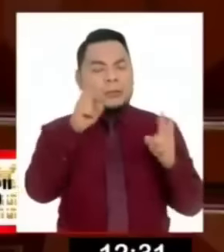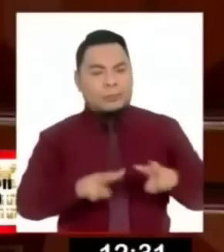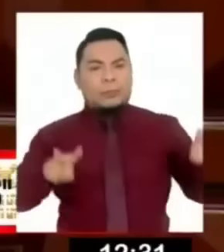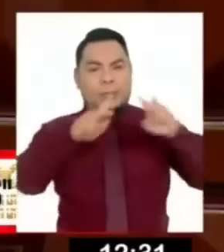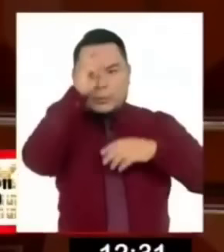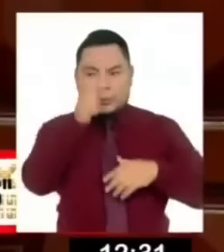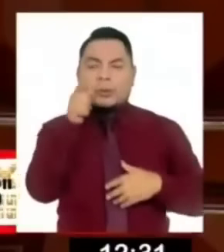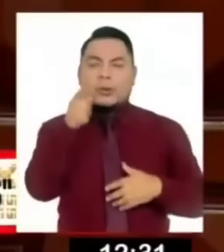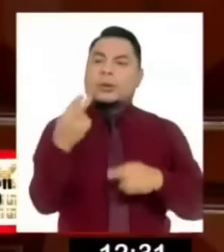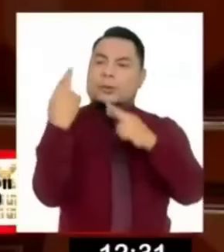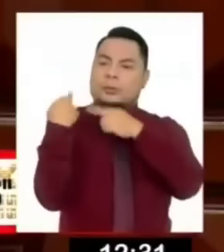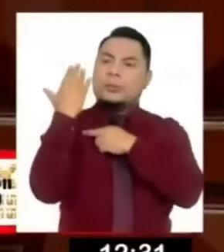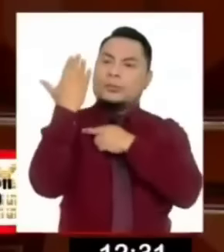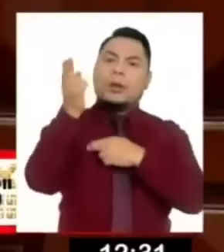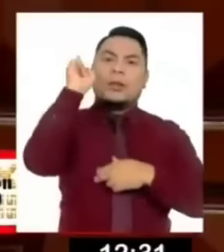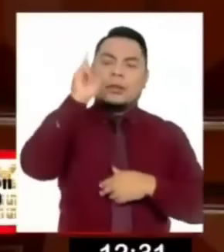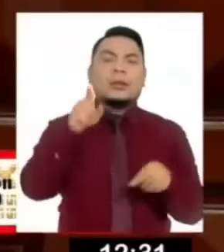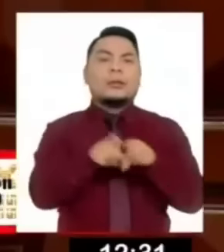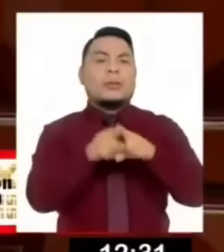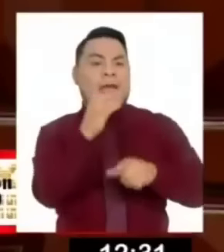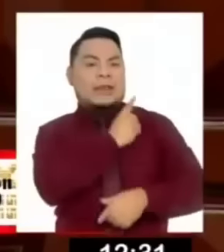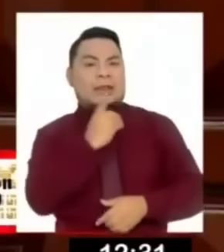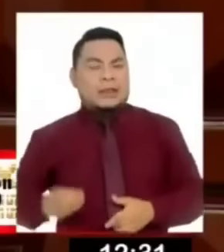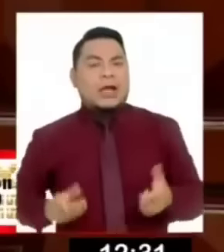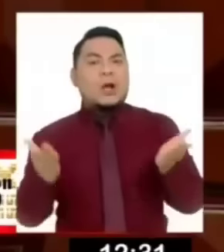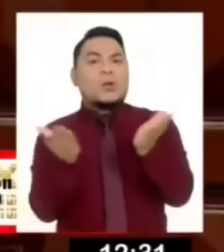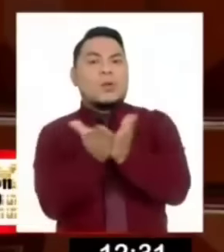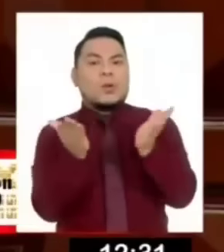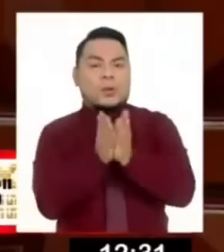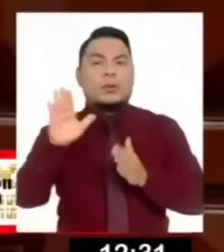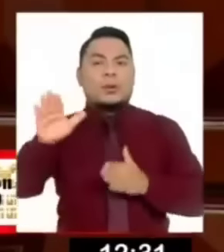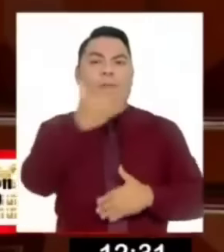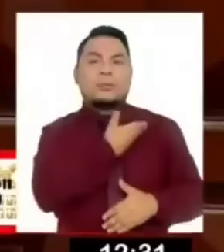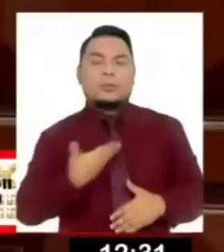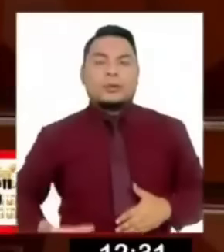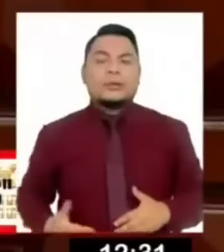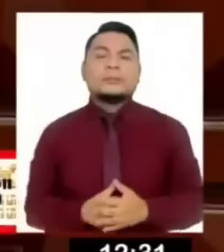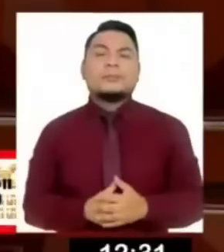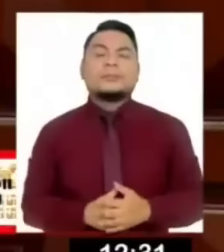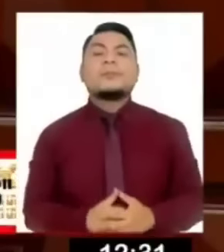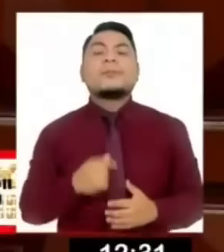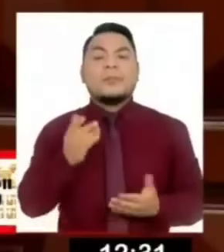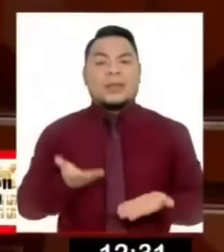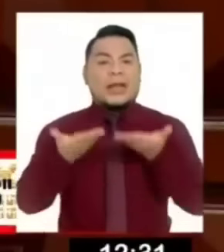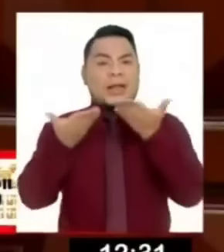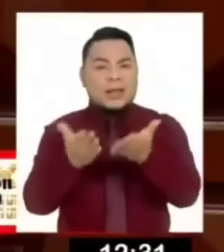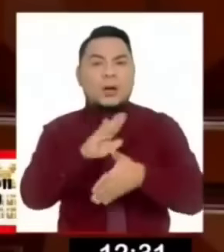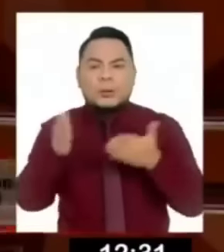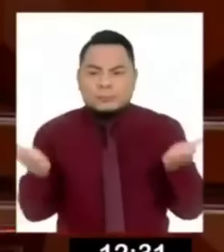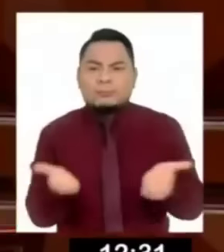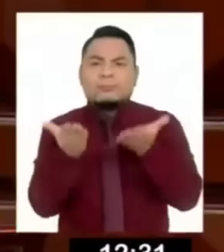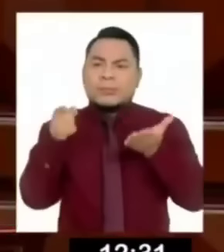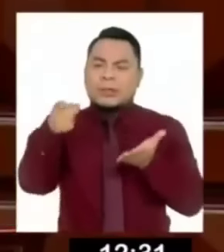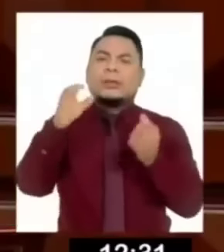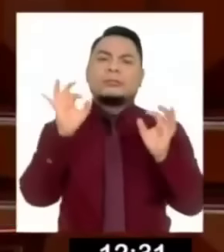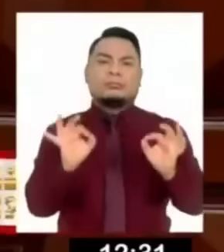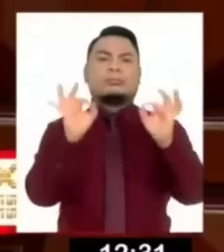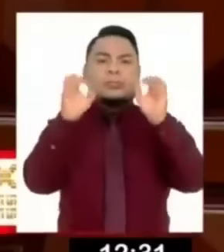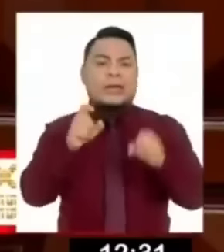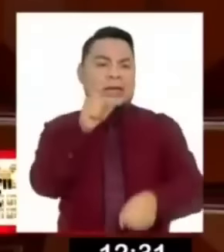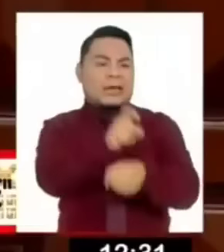valoración del rol de los docentes directivos de las instituciones públicas, estableciendo estímulos que garanticen